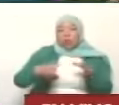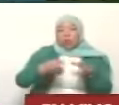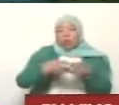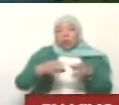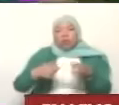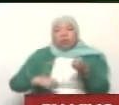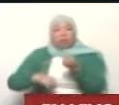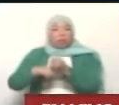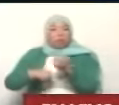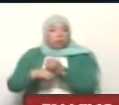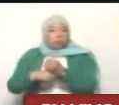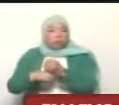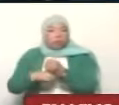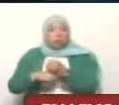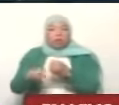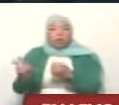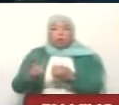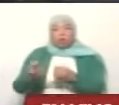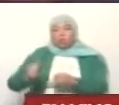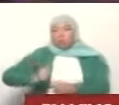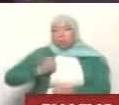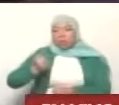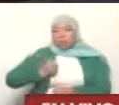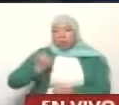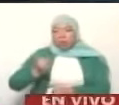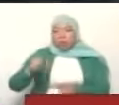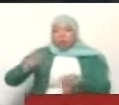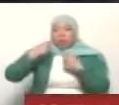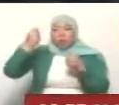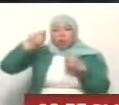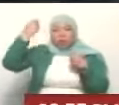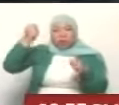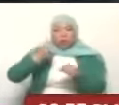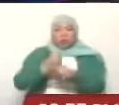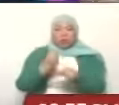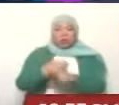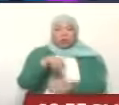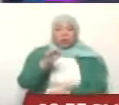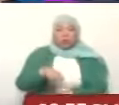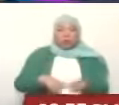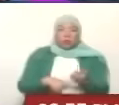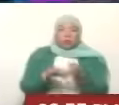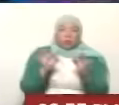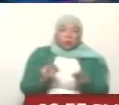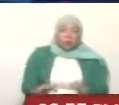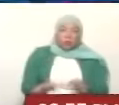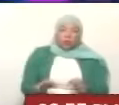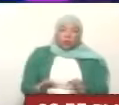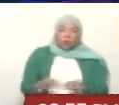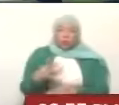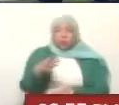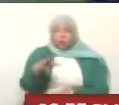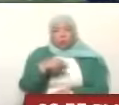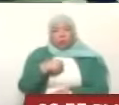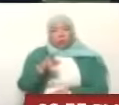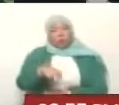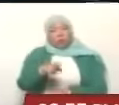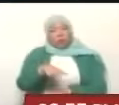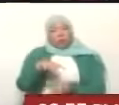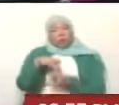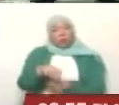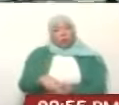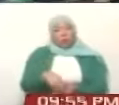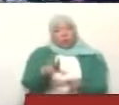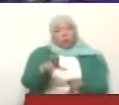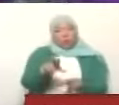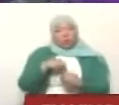te quito los beneficios que tiene. La promoción, chantaje colonial que uno no debe aceptar nunca en la vida. No. Nadie